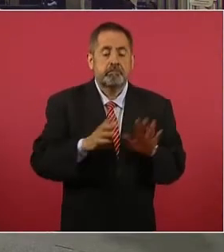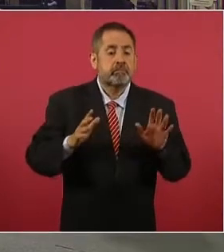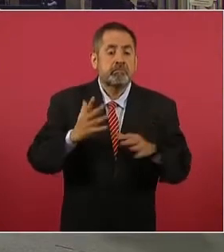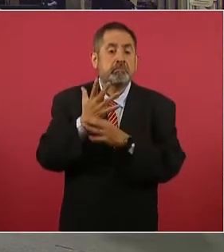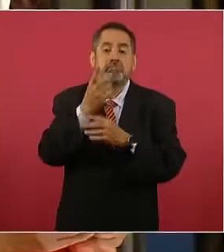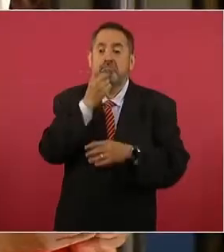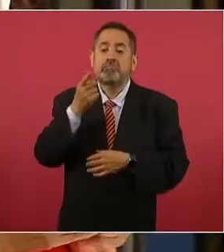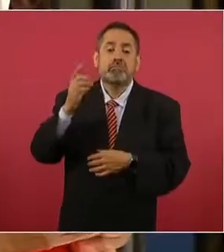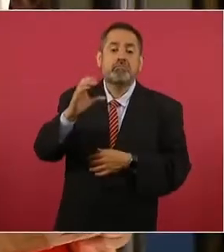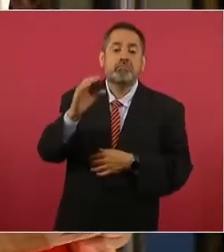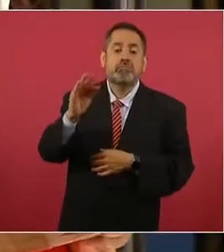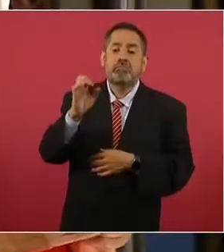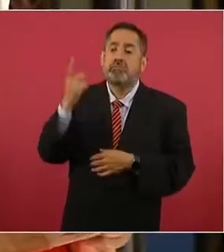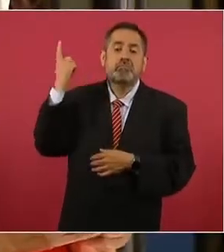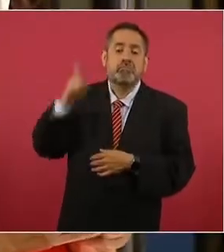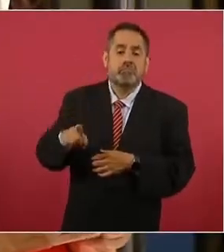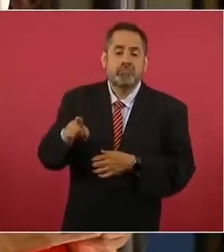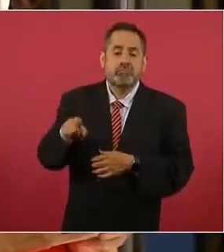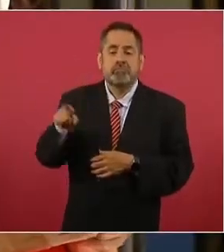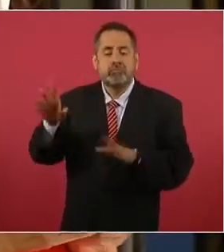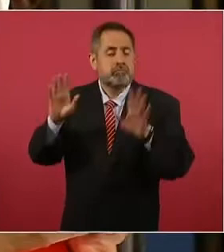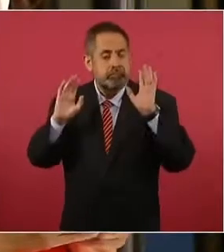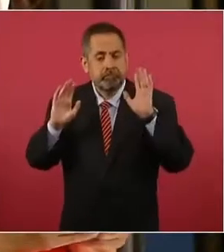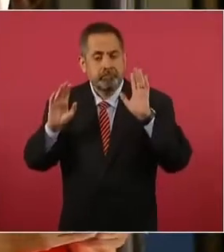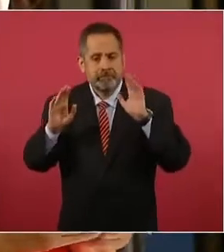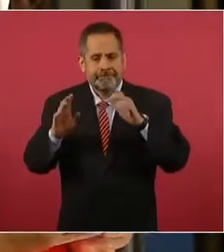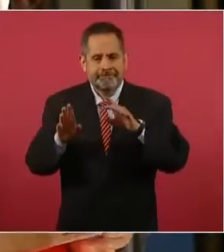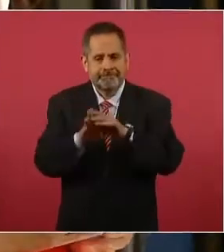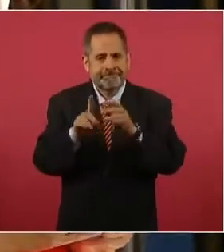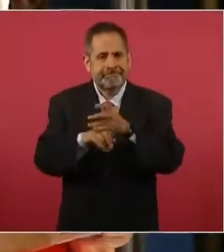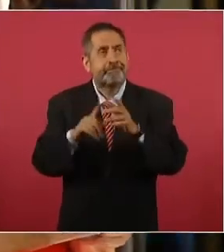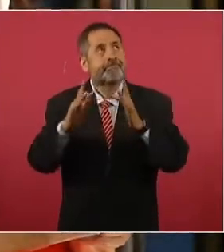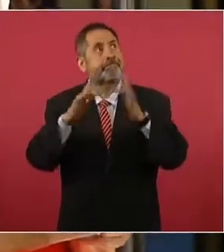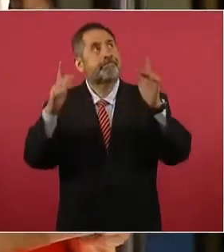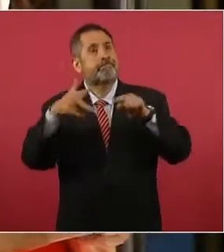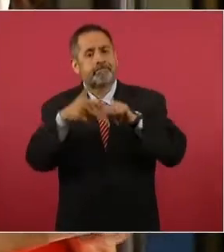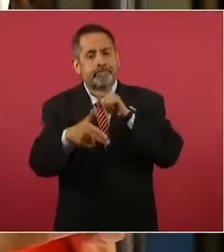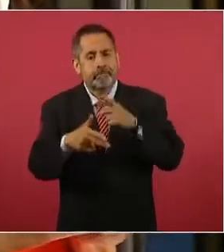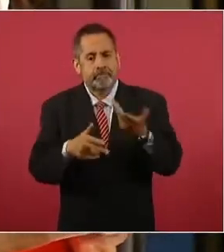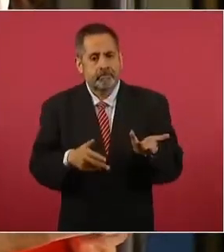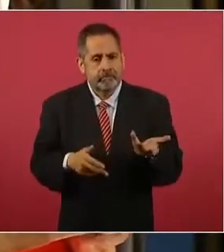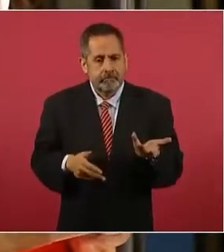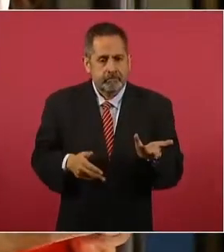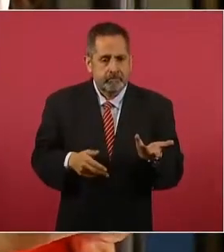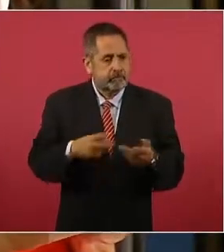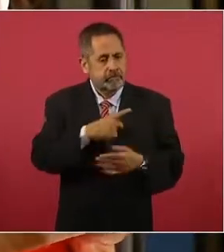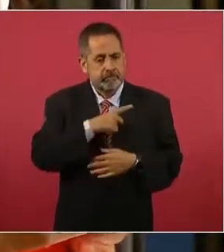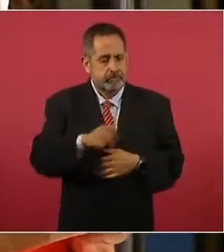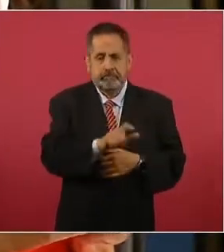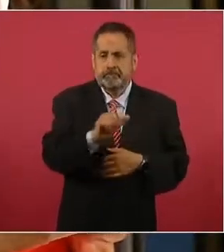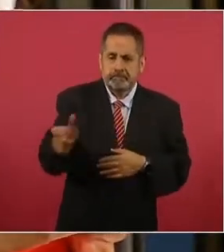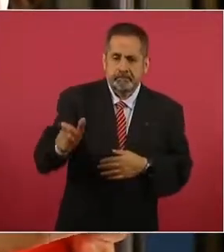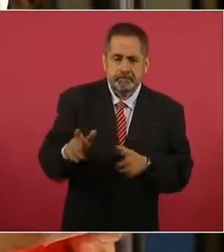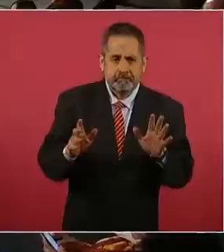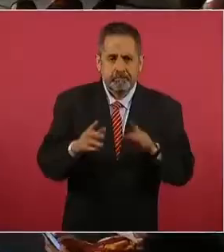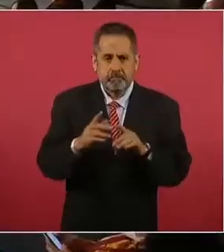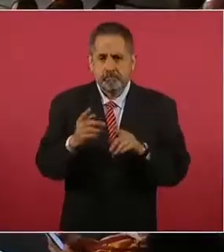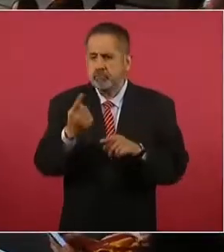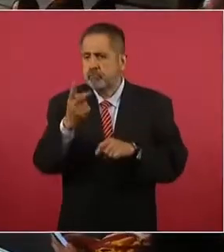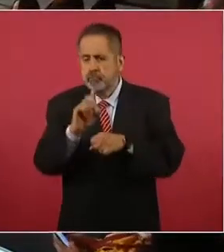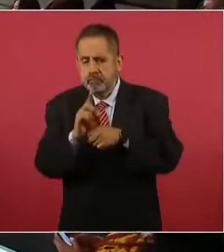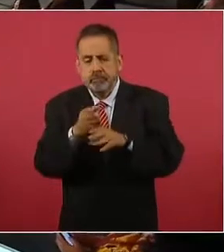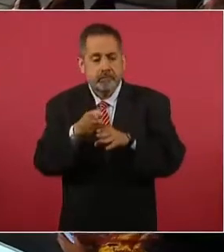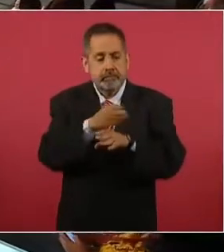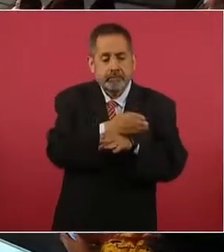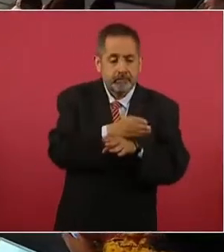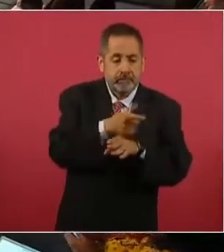la CFE, ya a partir de que no se liquide el recibo que les llega, tienen que pagar, así les haya llegado un día antes y no lo